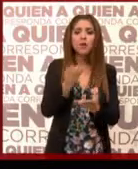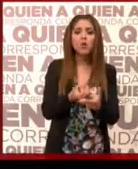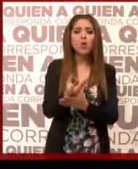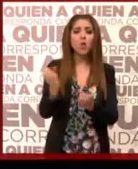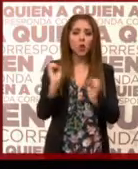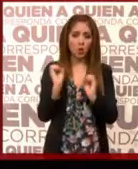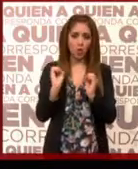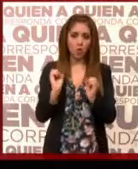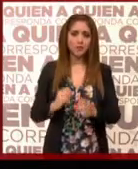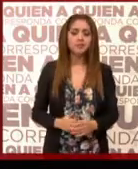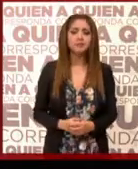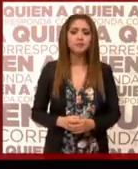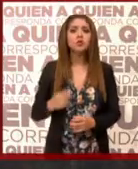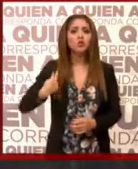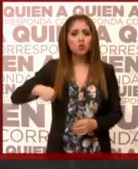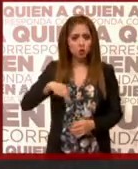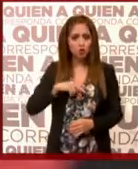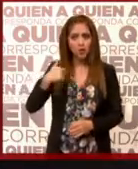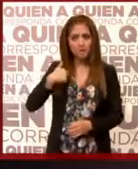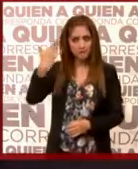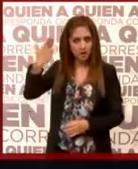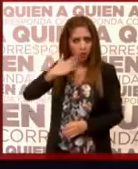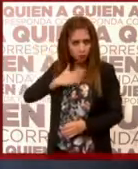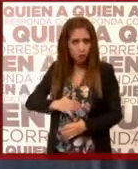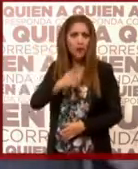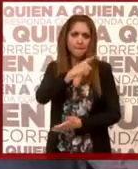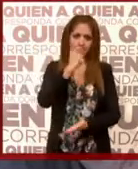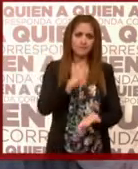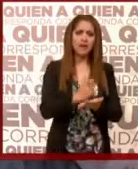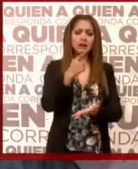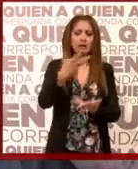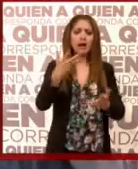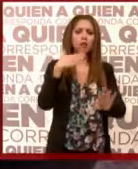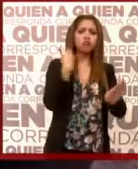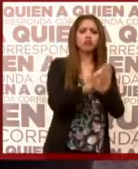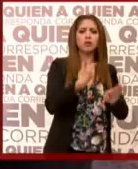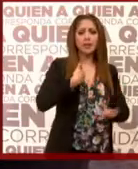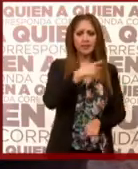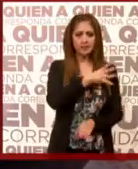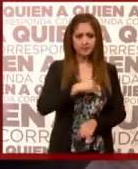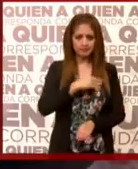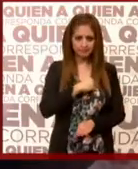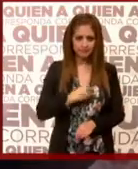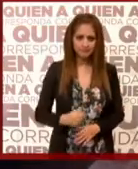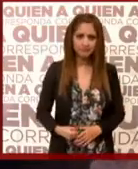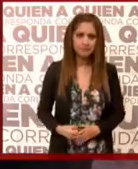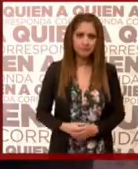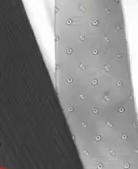justicia y que pague por lo que hizo. Para quien corresponda, Rubén Monroy.